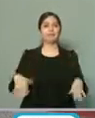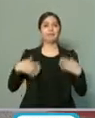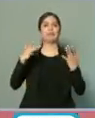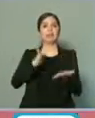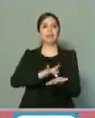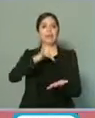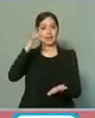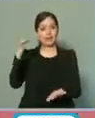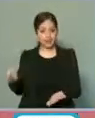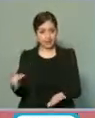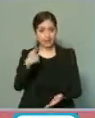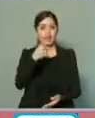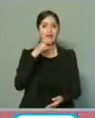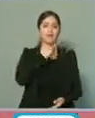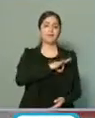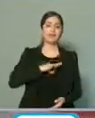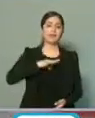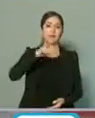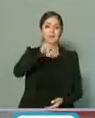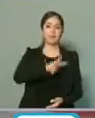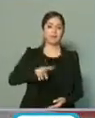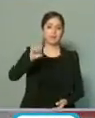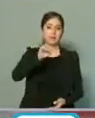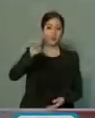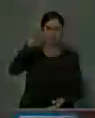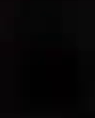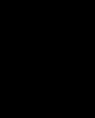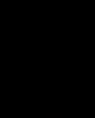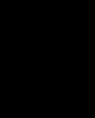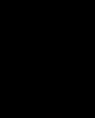Muchas gracias, A Irene. ustedes y feliz fin de semana. Claro, más para ti. Gracias. Muchas gracias. Nos vemos muy pronto.